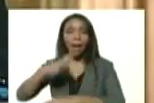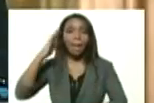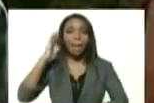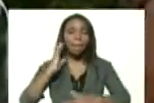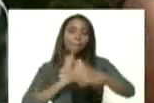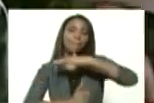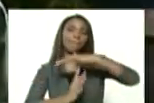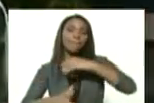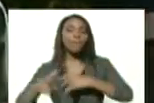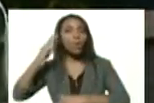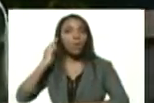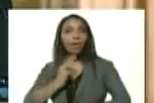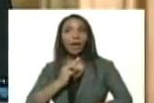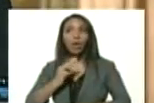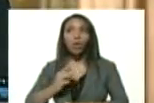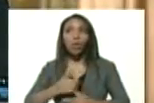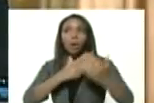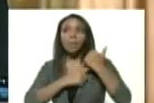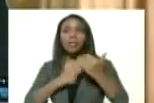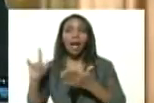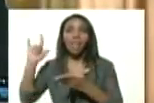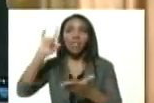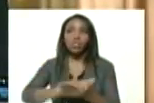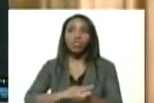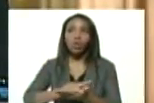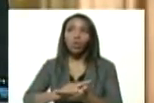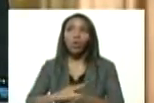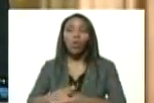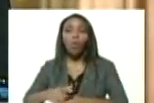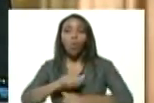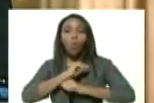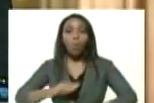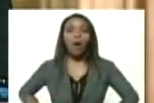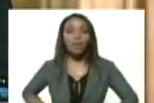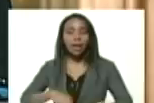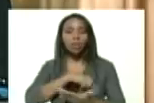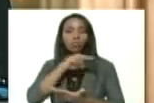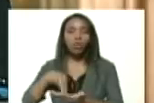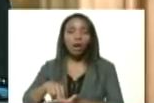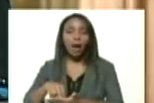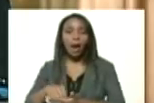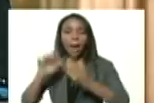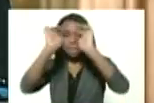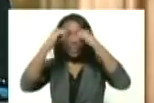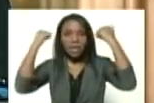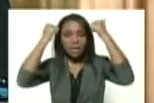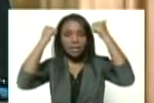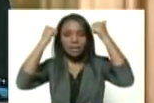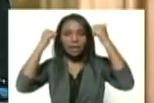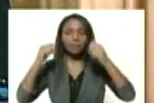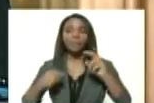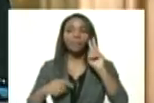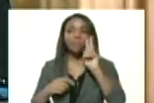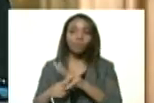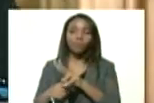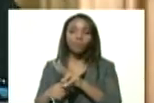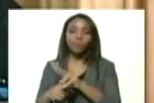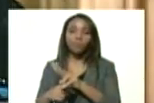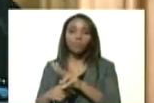armada bolivariana aviación militar bolivariana guardia nacional bolivariana milicia nacional bolivariana